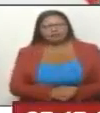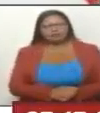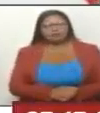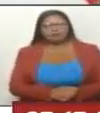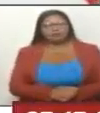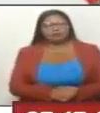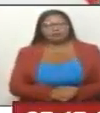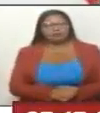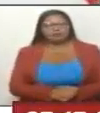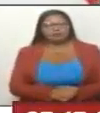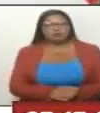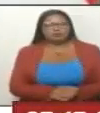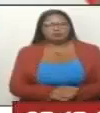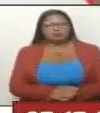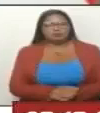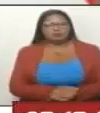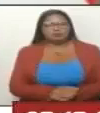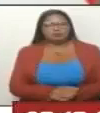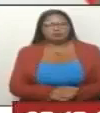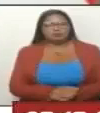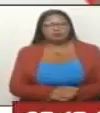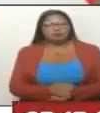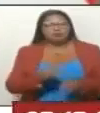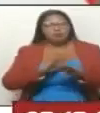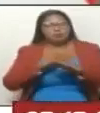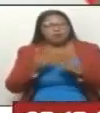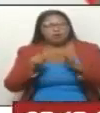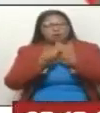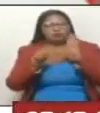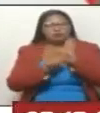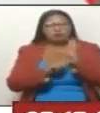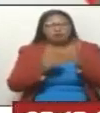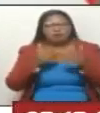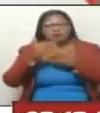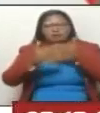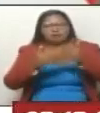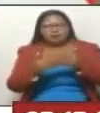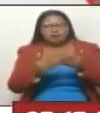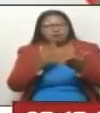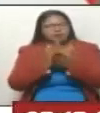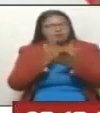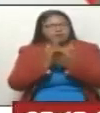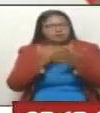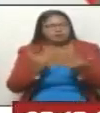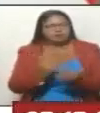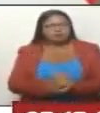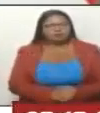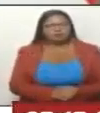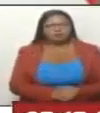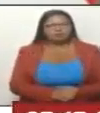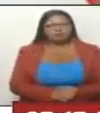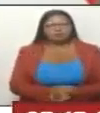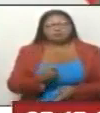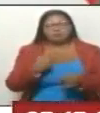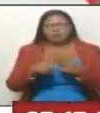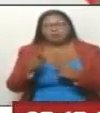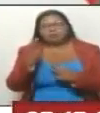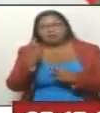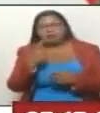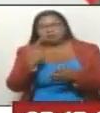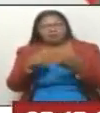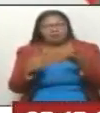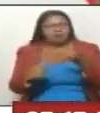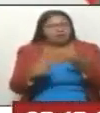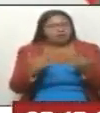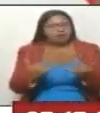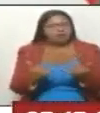porque la Constitución pues, ha avanzado, sin lugar a dudas, pero hay muchas deudas en relación